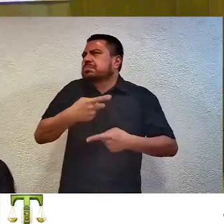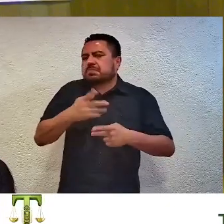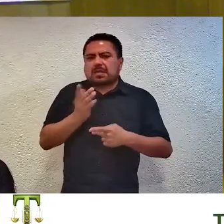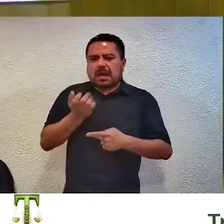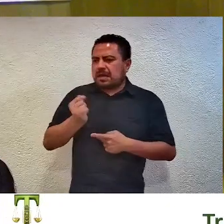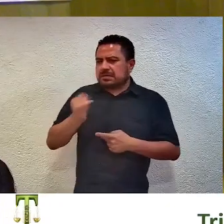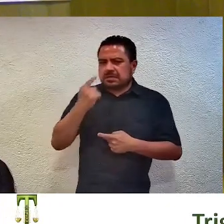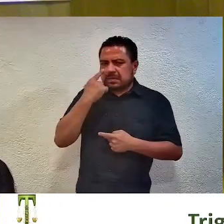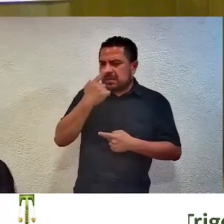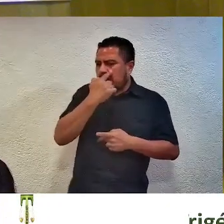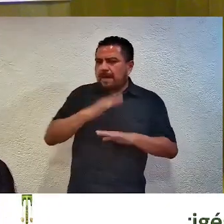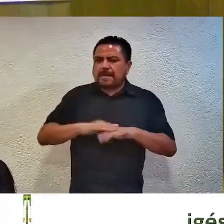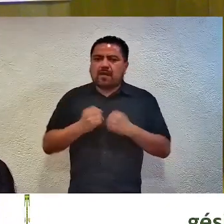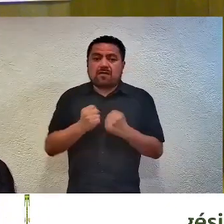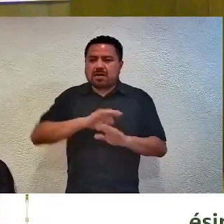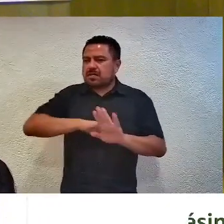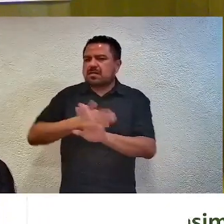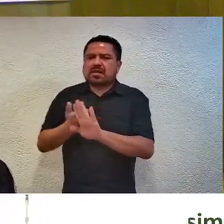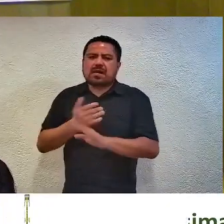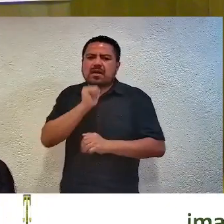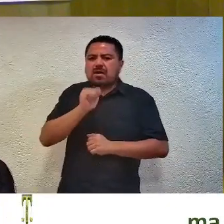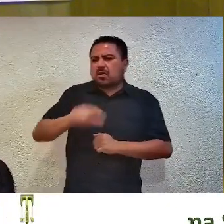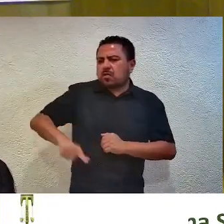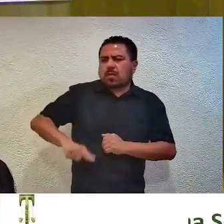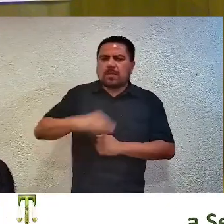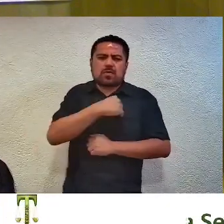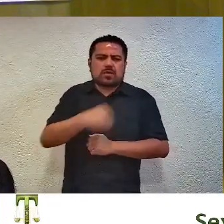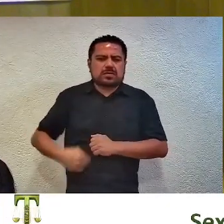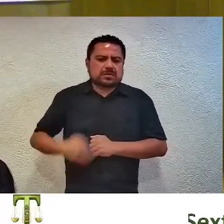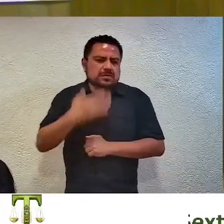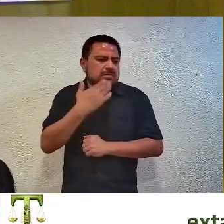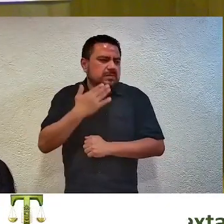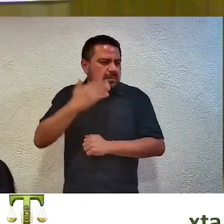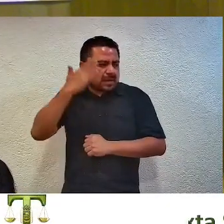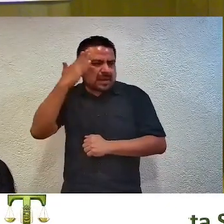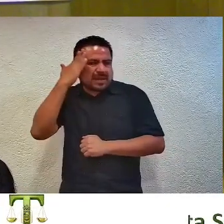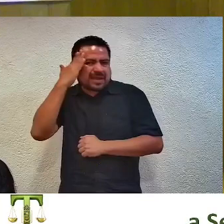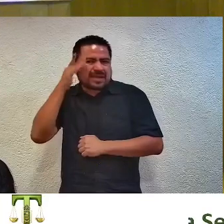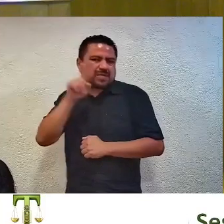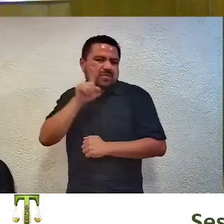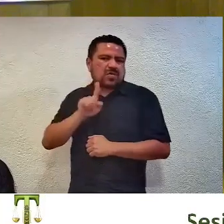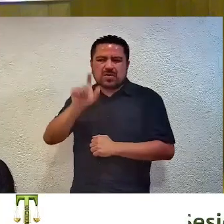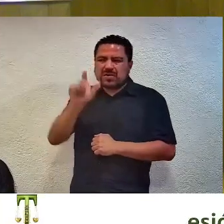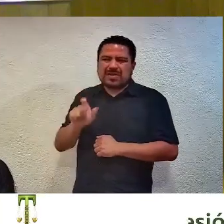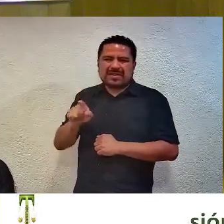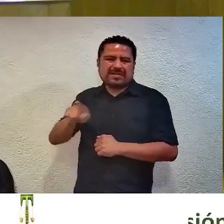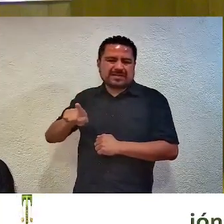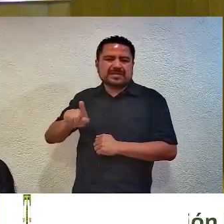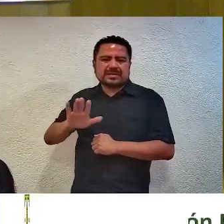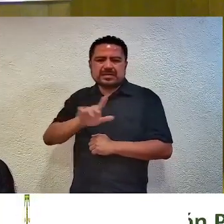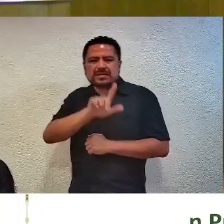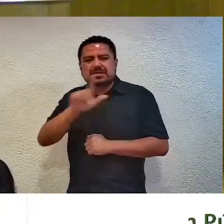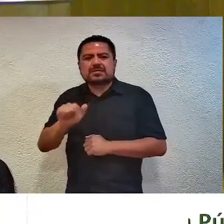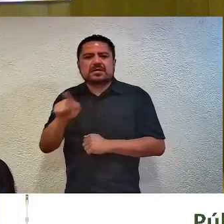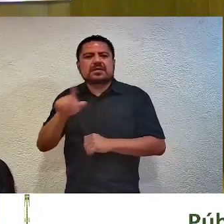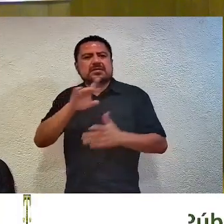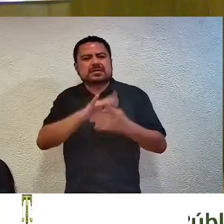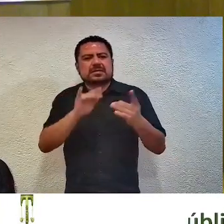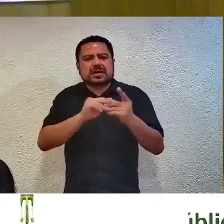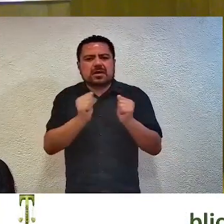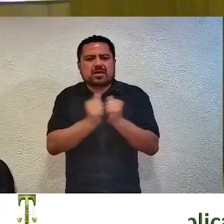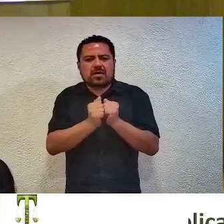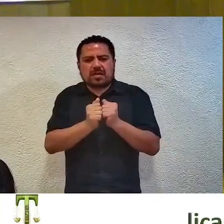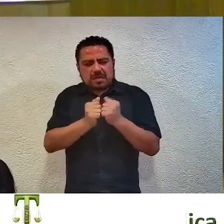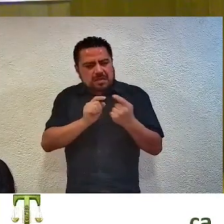se trata de una fuerte crítica al gobierno municipal que encabeza la quejosa, que derivado del cargo que ostenta está sujeta al